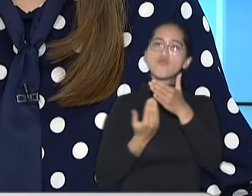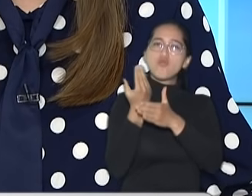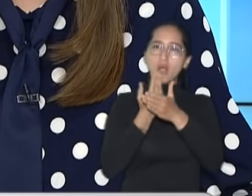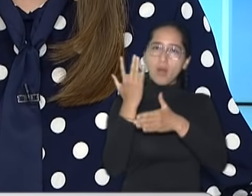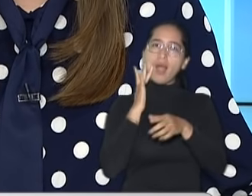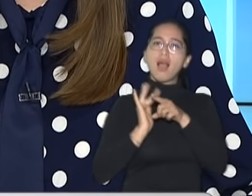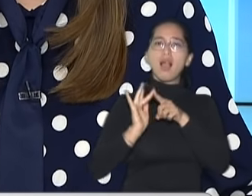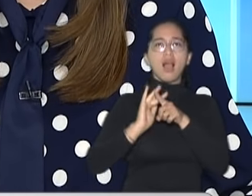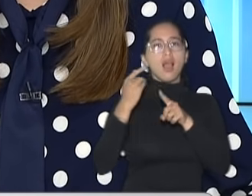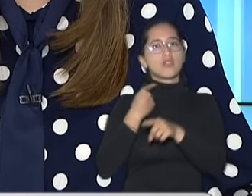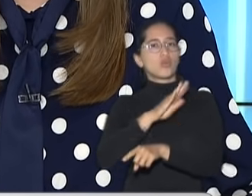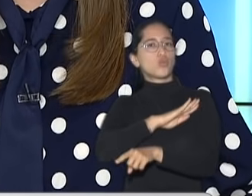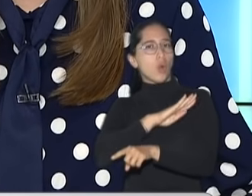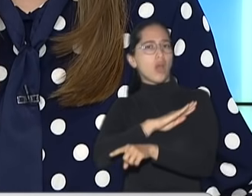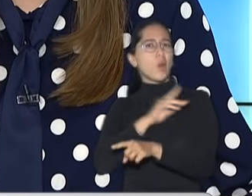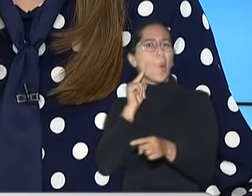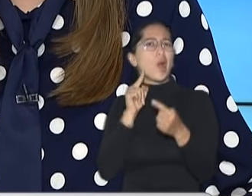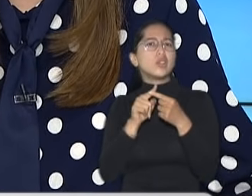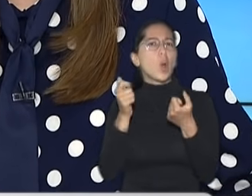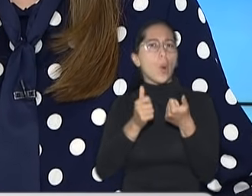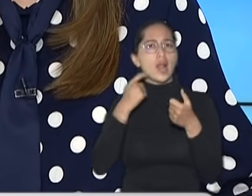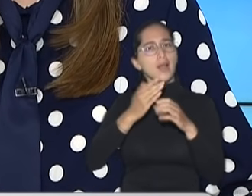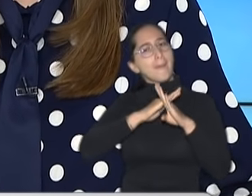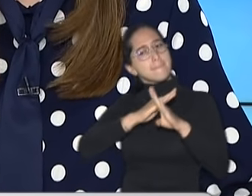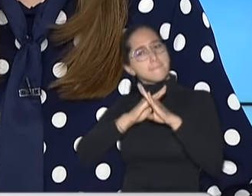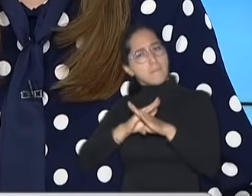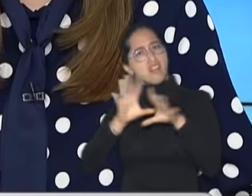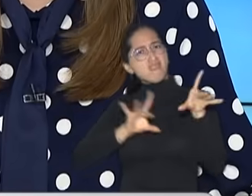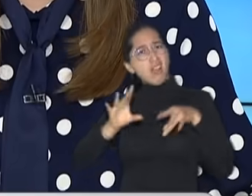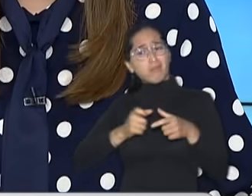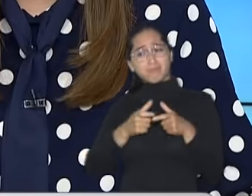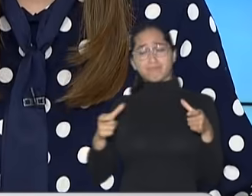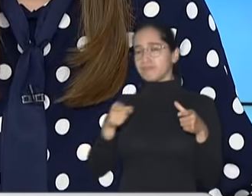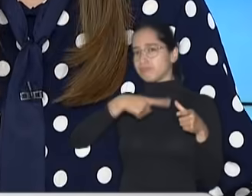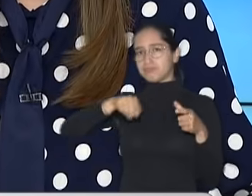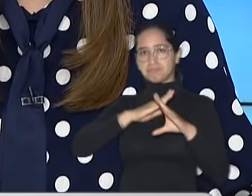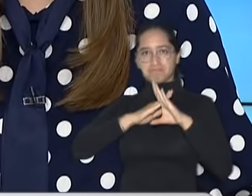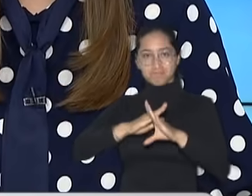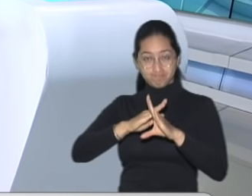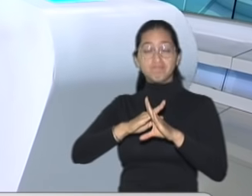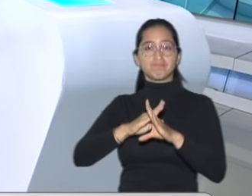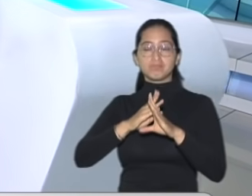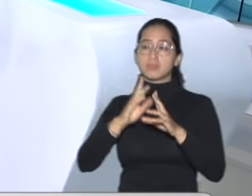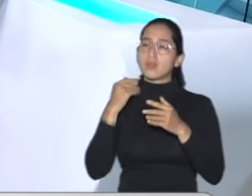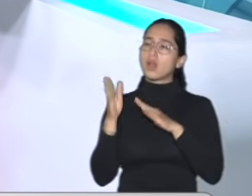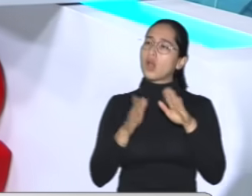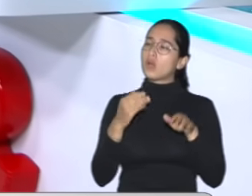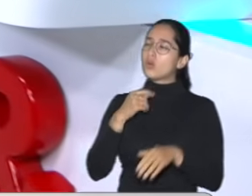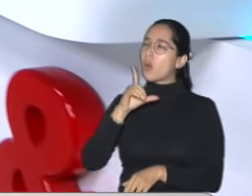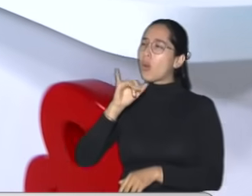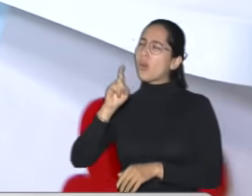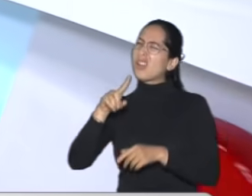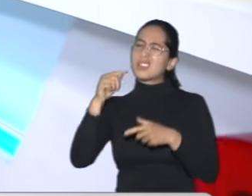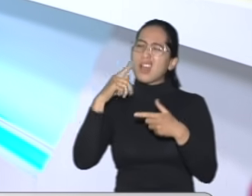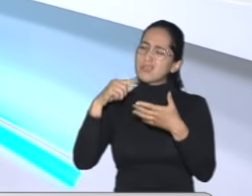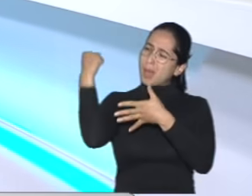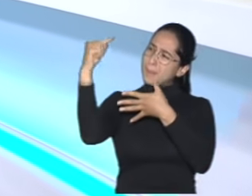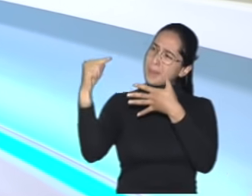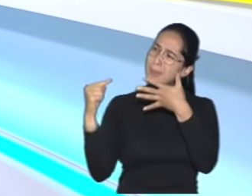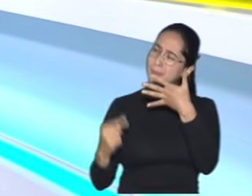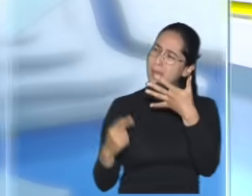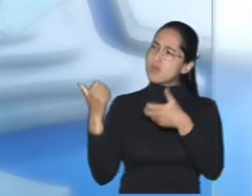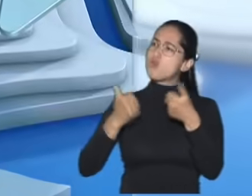la alcaldía para intentar contener el nuevo pico de COVID-19. Luisa Fernández, ¿cuáles son esas medidas y cómo van a